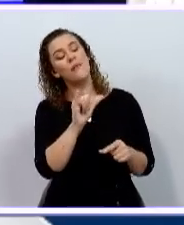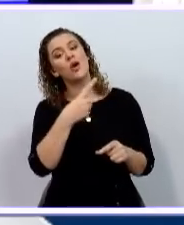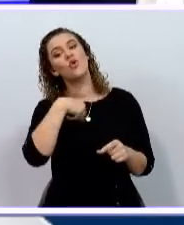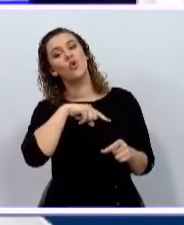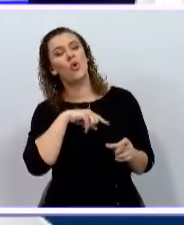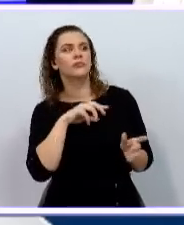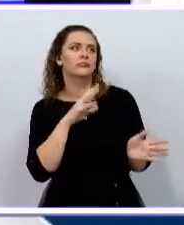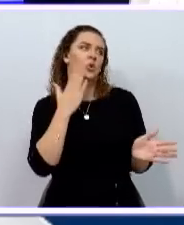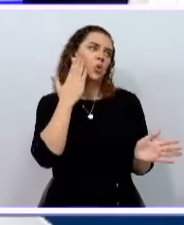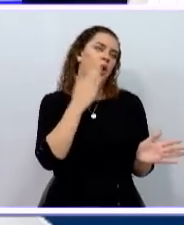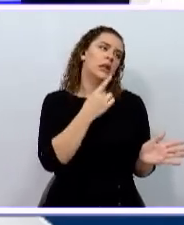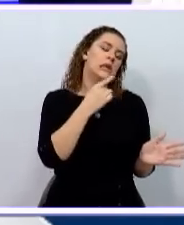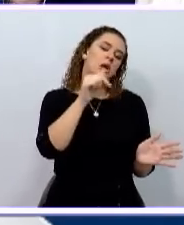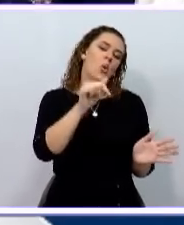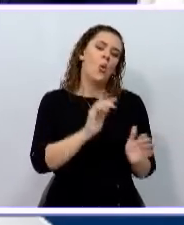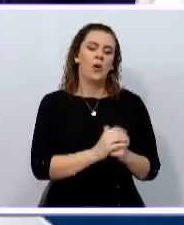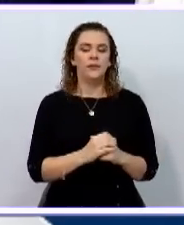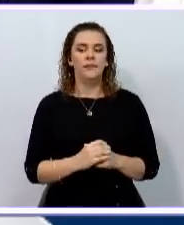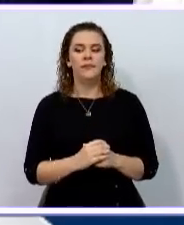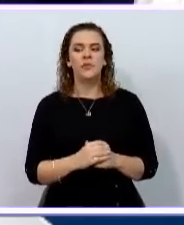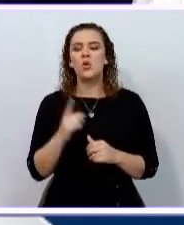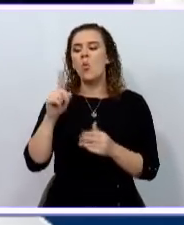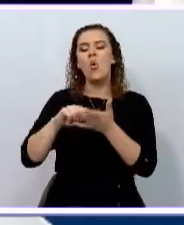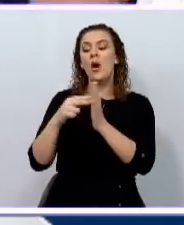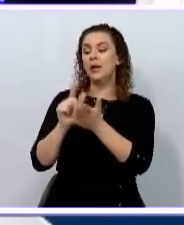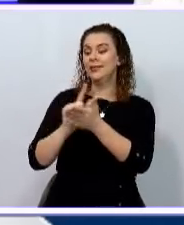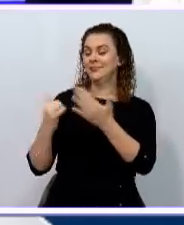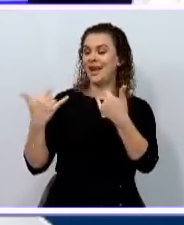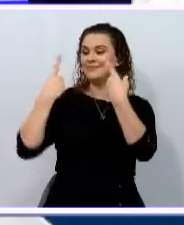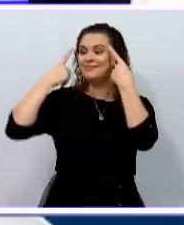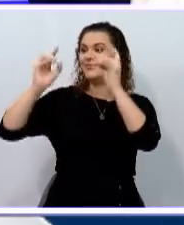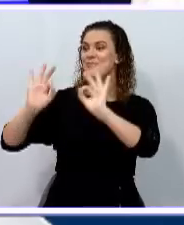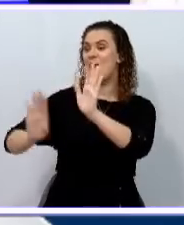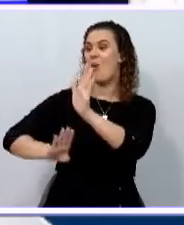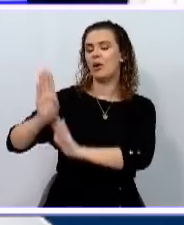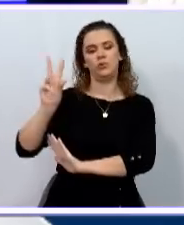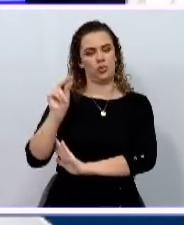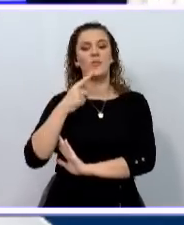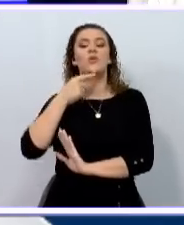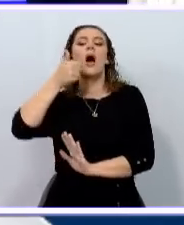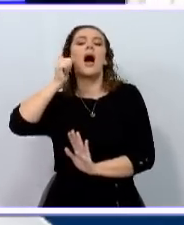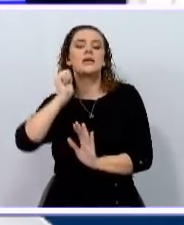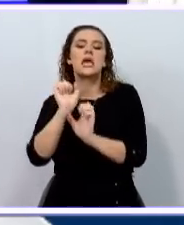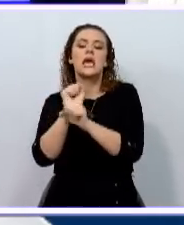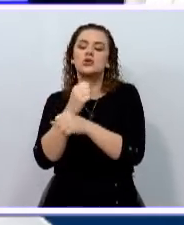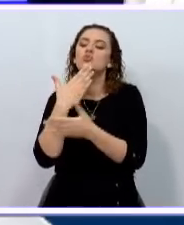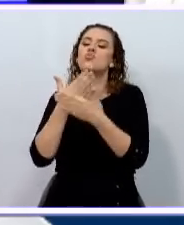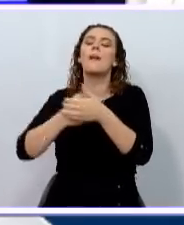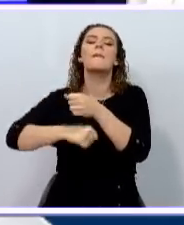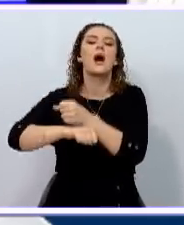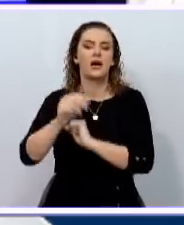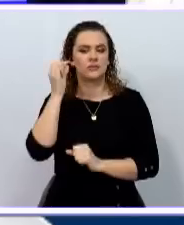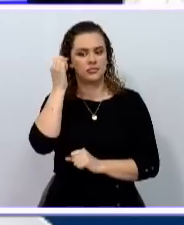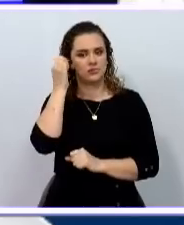no sé diciendo aquí por completo la cara de Andrés y lo que le ha pasado un buen partido